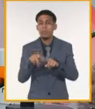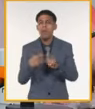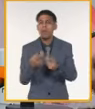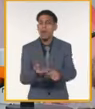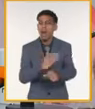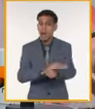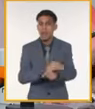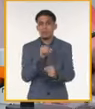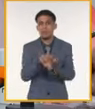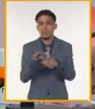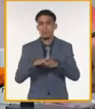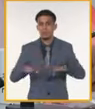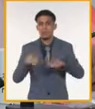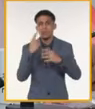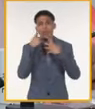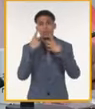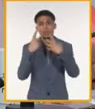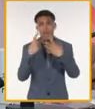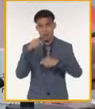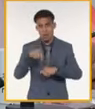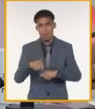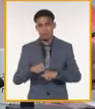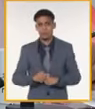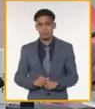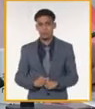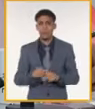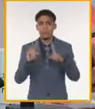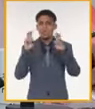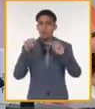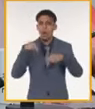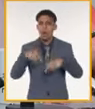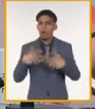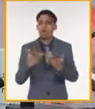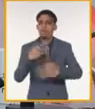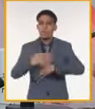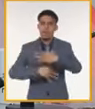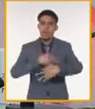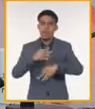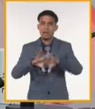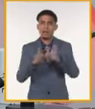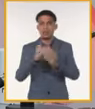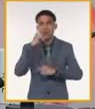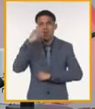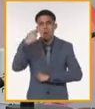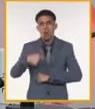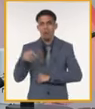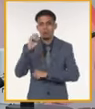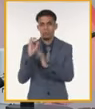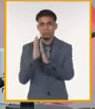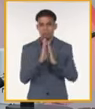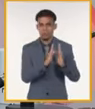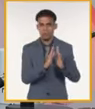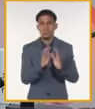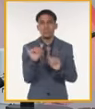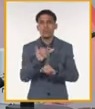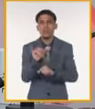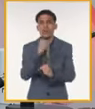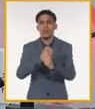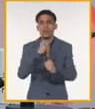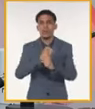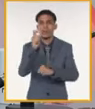interesante desde el primer minuto vamos a hablar o se va a explicar las normas para el ordenamiento de las formas no estatales de